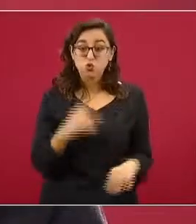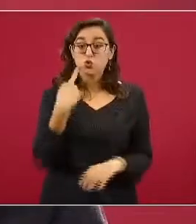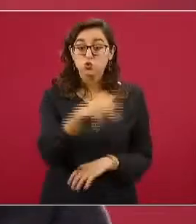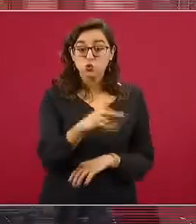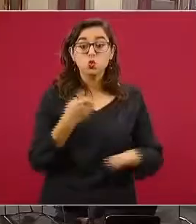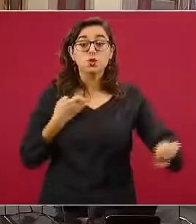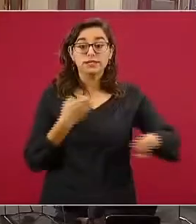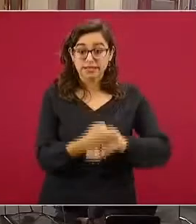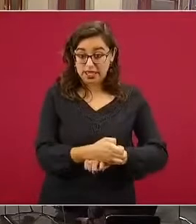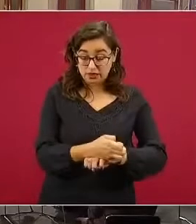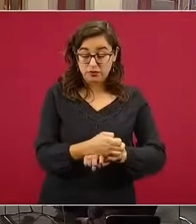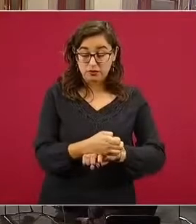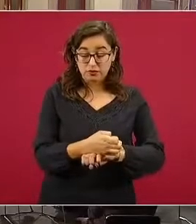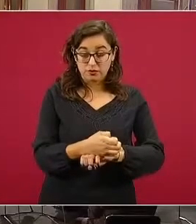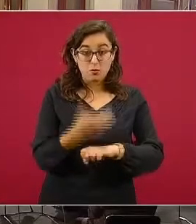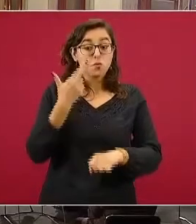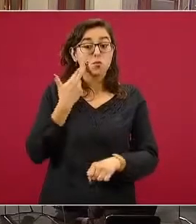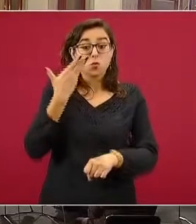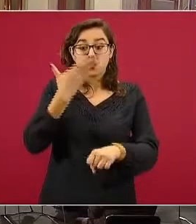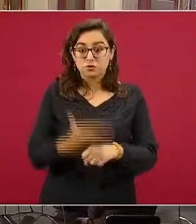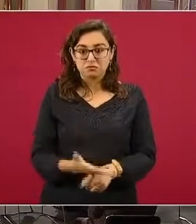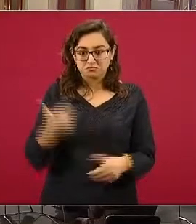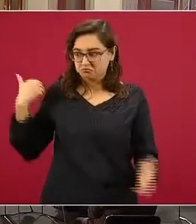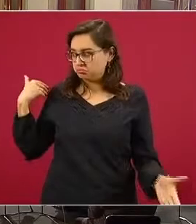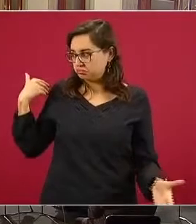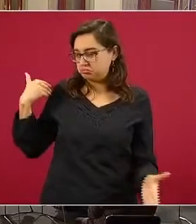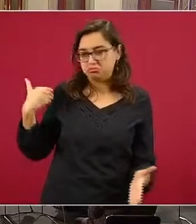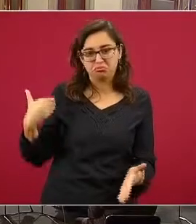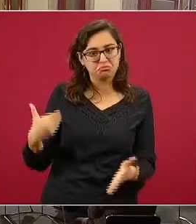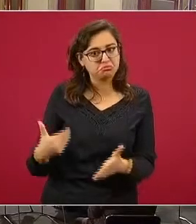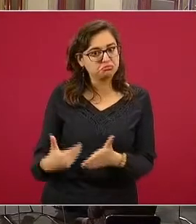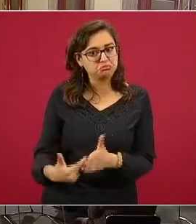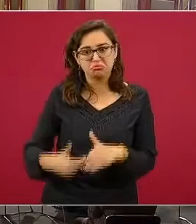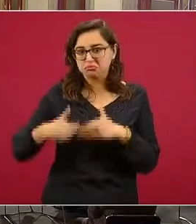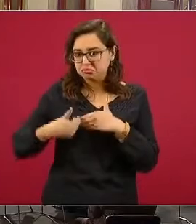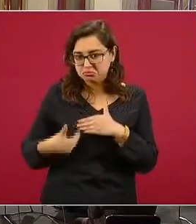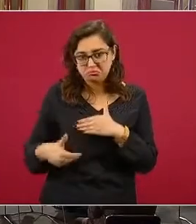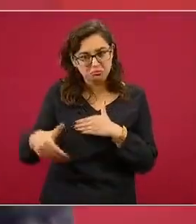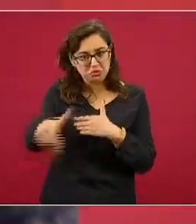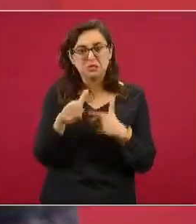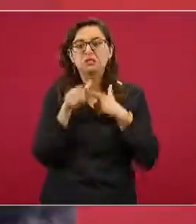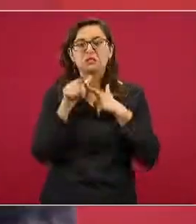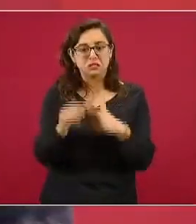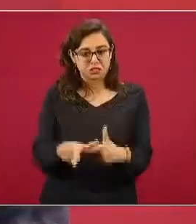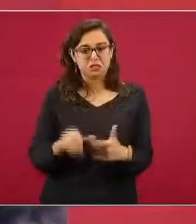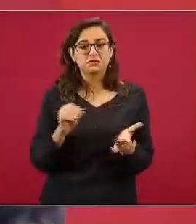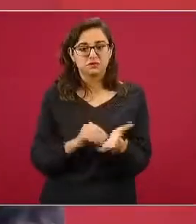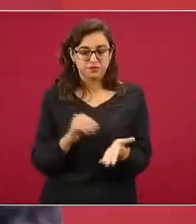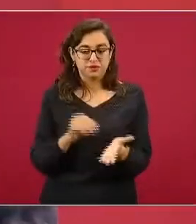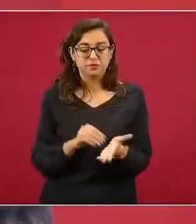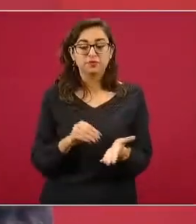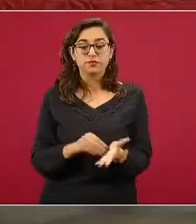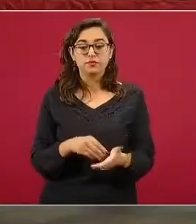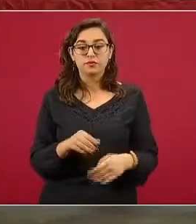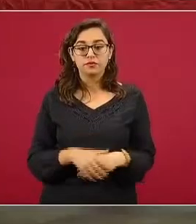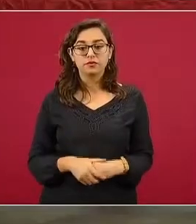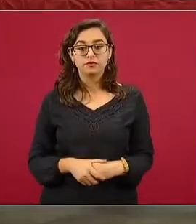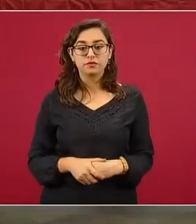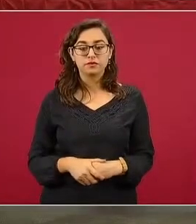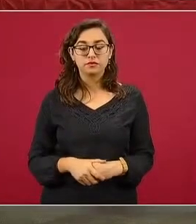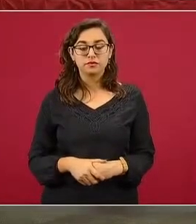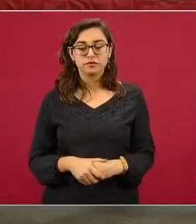del gobernador. Así sigue siendo, así sigue siendo. Con respecto a la